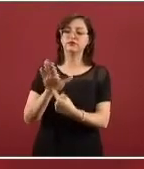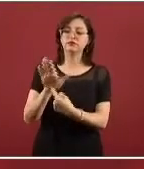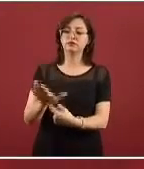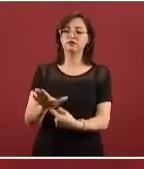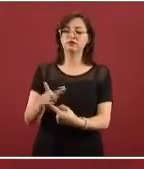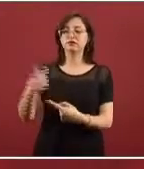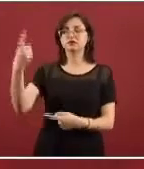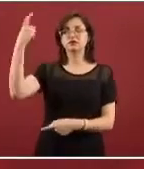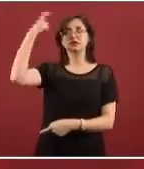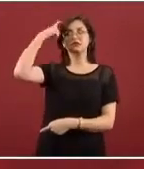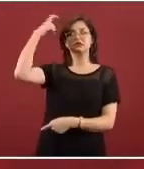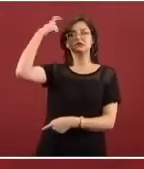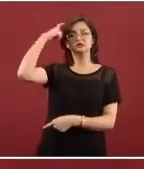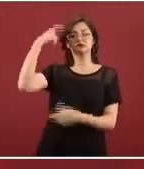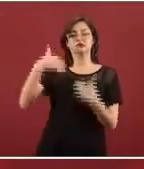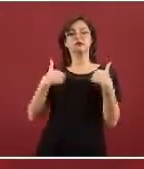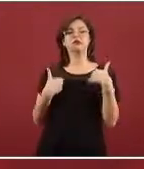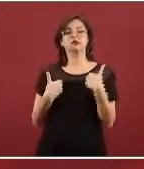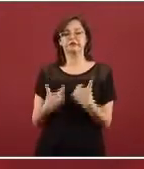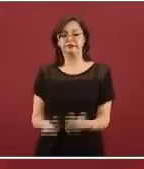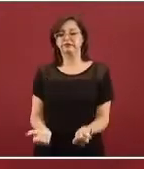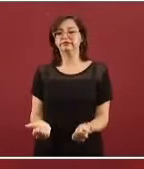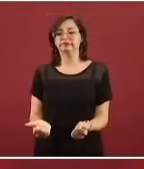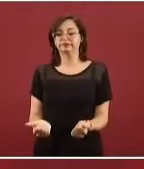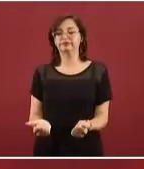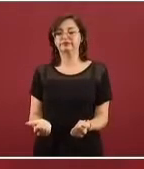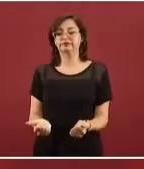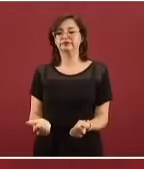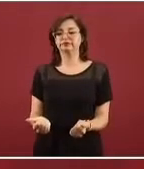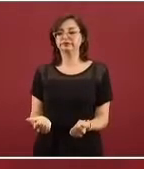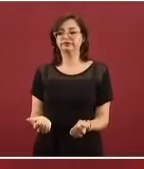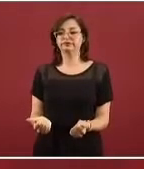a la conciencia social que tenemos.